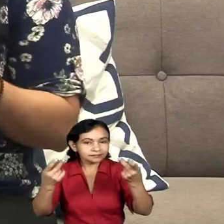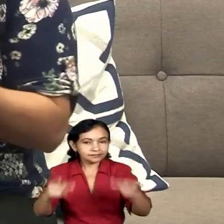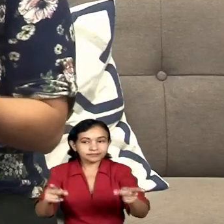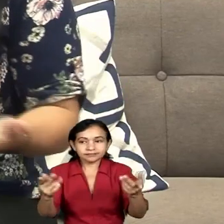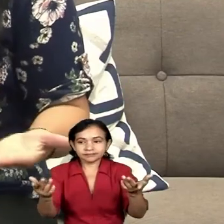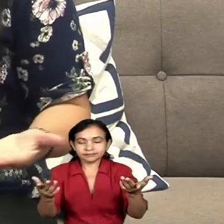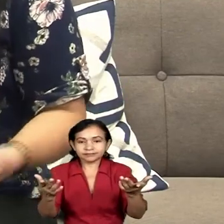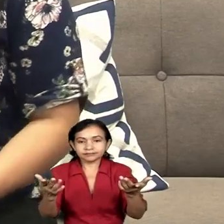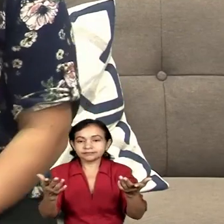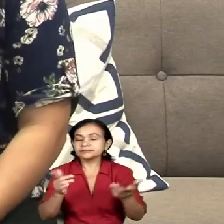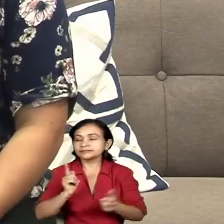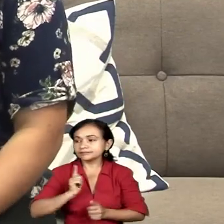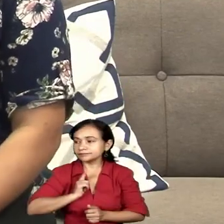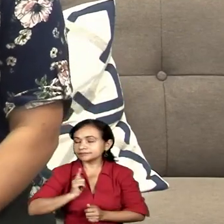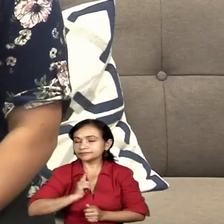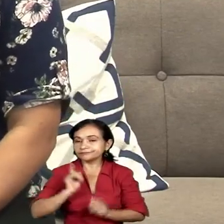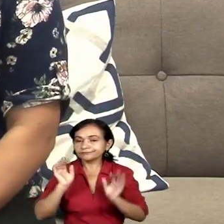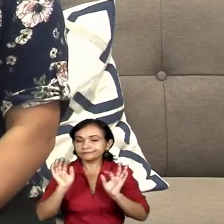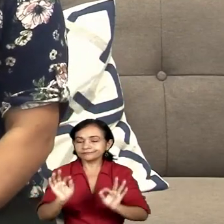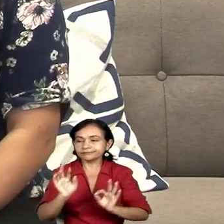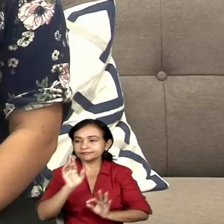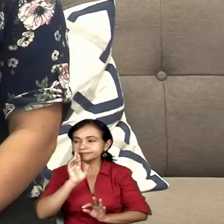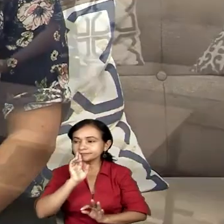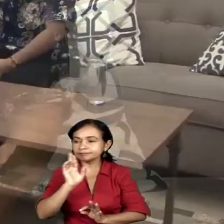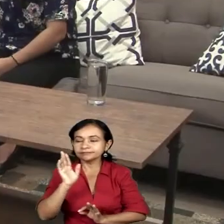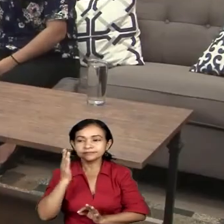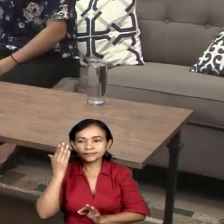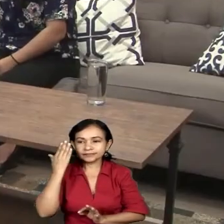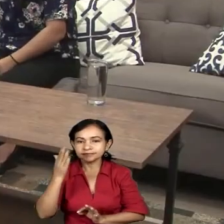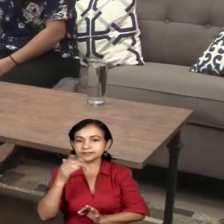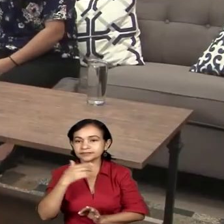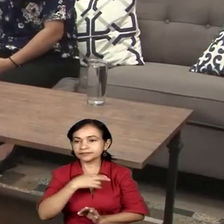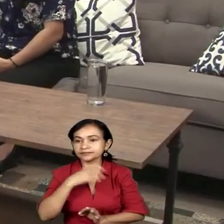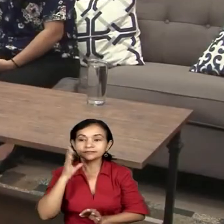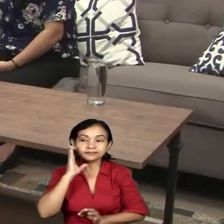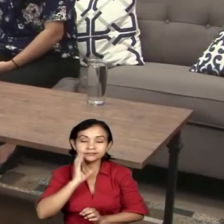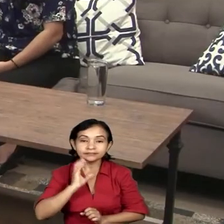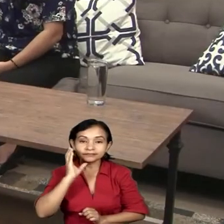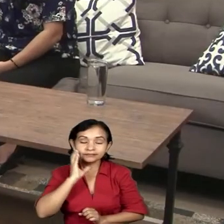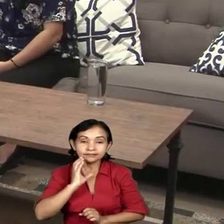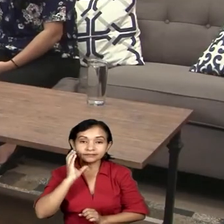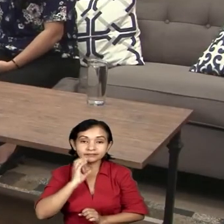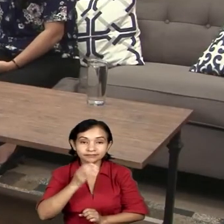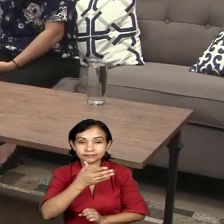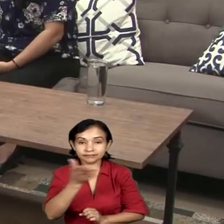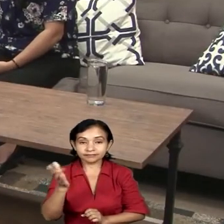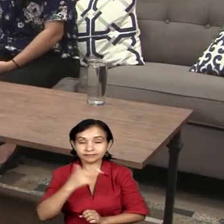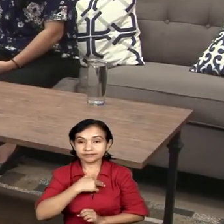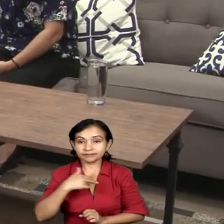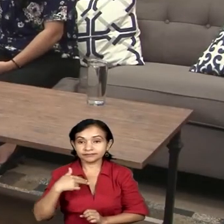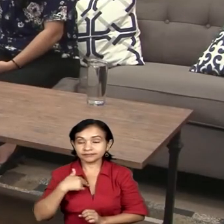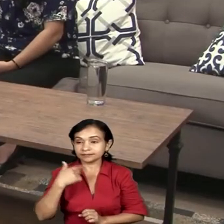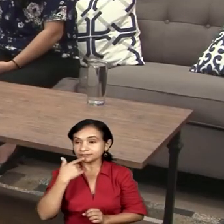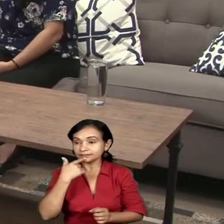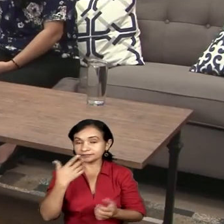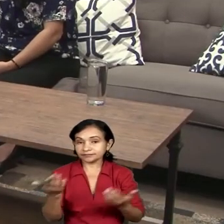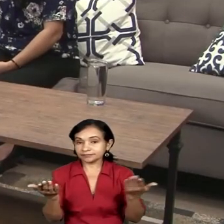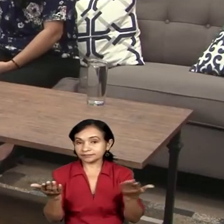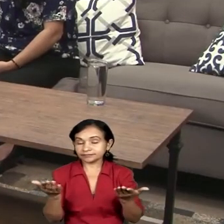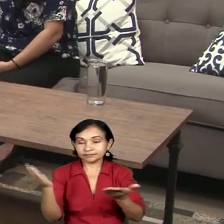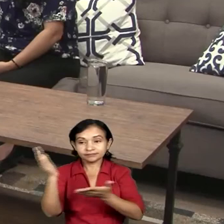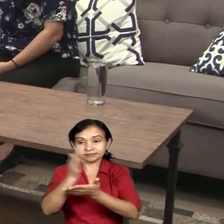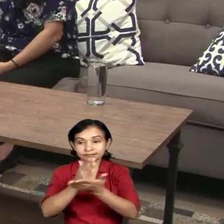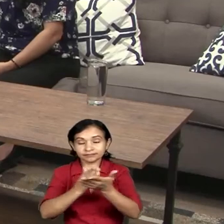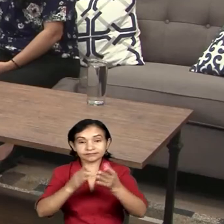pero que van a quedar muy ricos. Importante ese proceso de intercambio de experiencias que ustedes facilitan, porque también ayuda